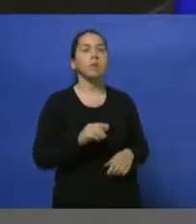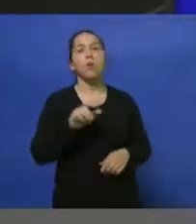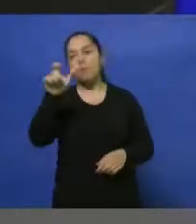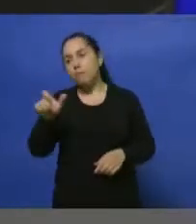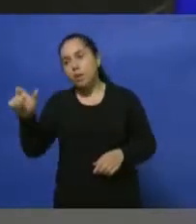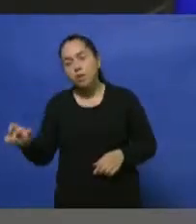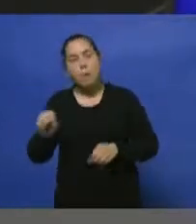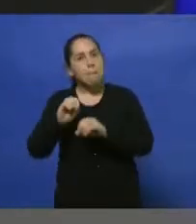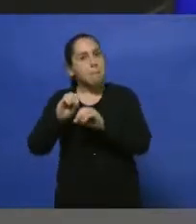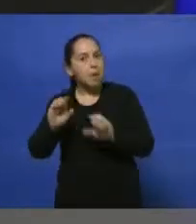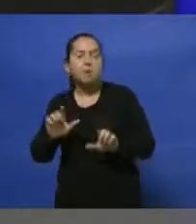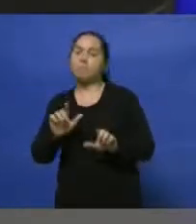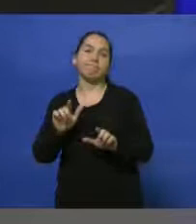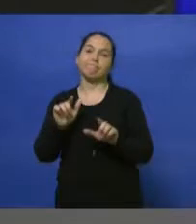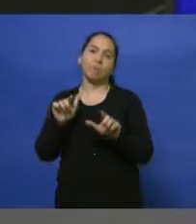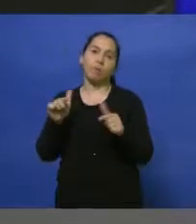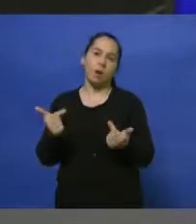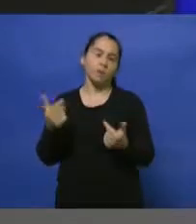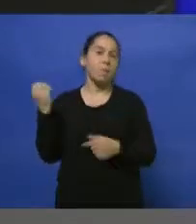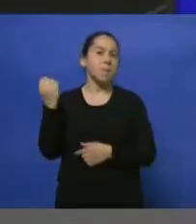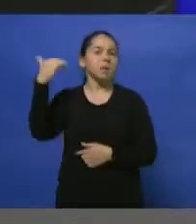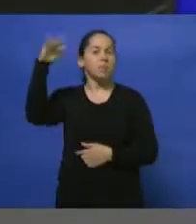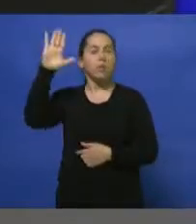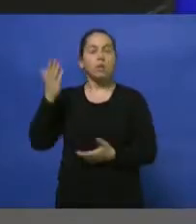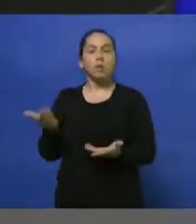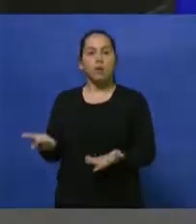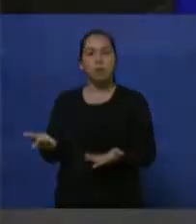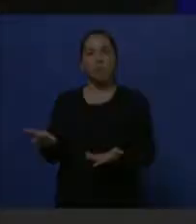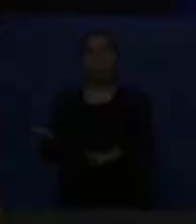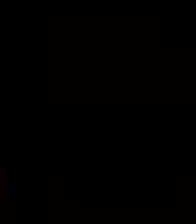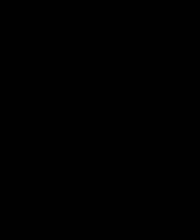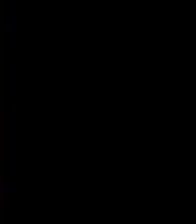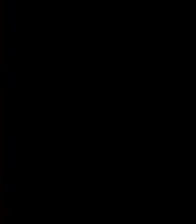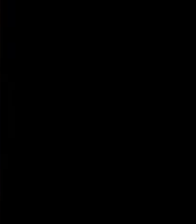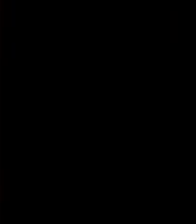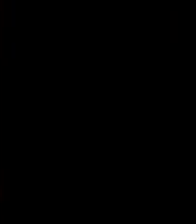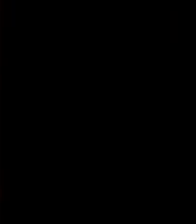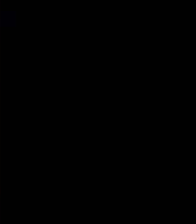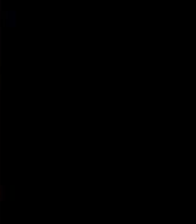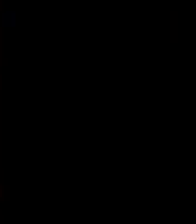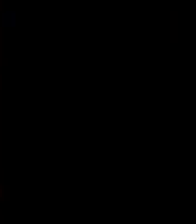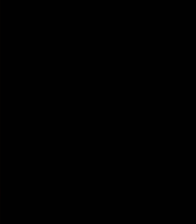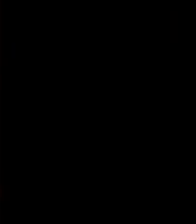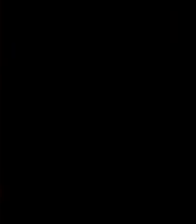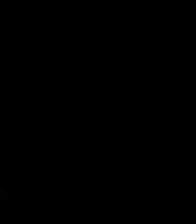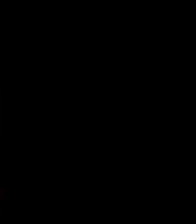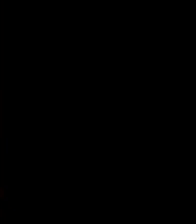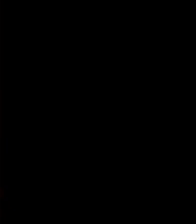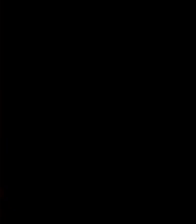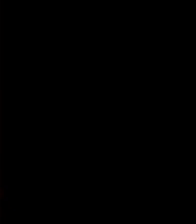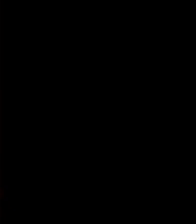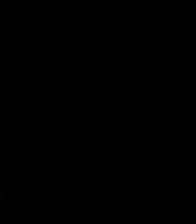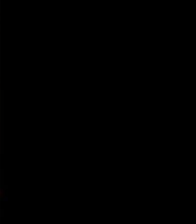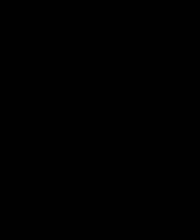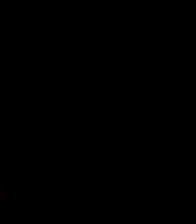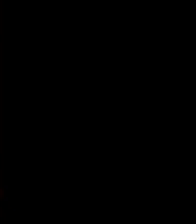personales, que es lo más importante en estos casos. Lo demás es muy lamentable también, pero bueno, son cosas materiales. Sabemos que es un